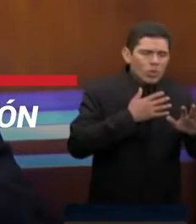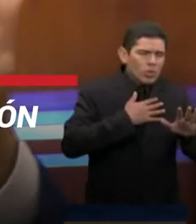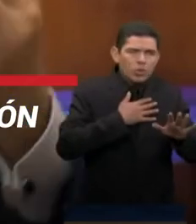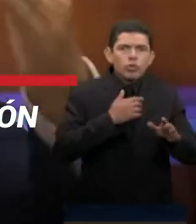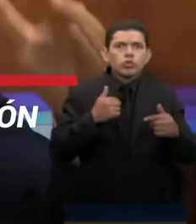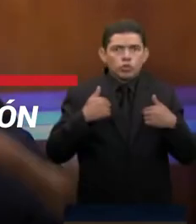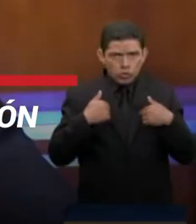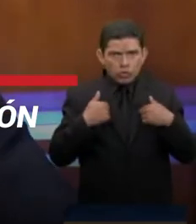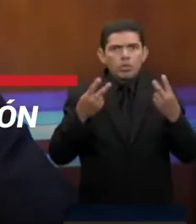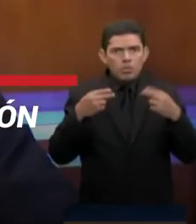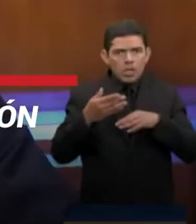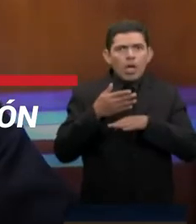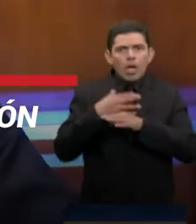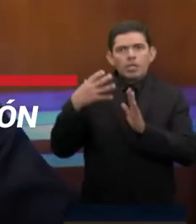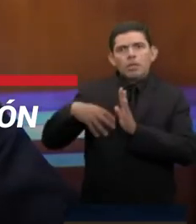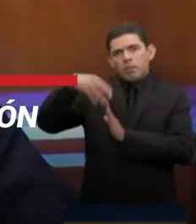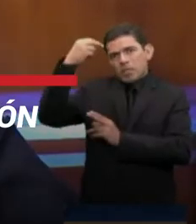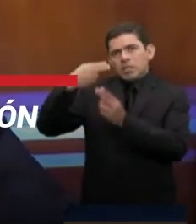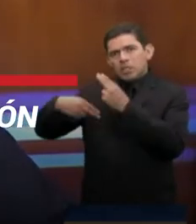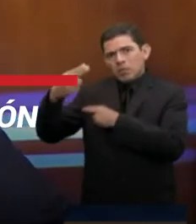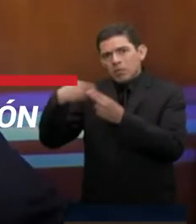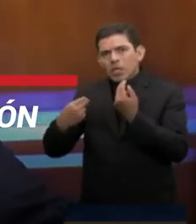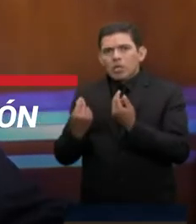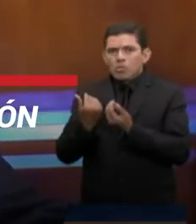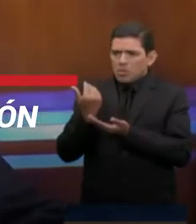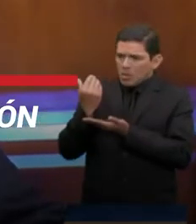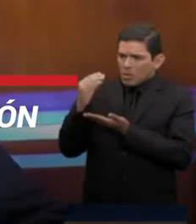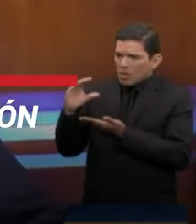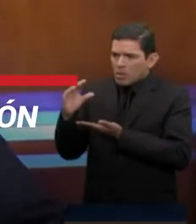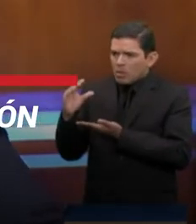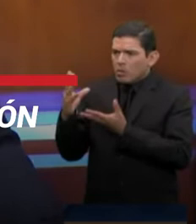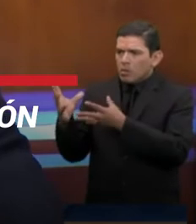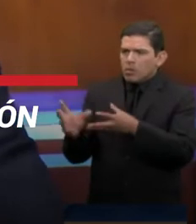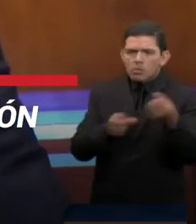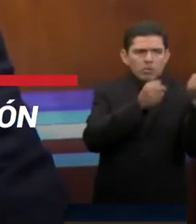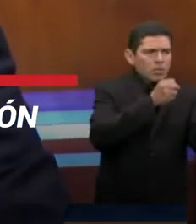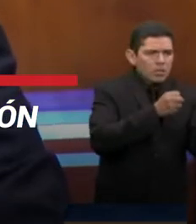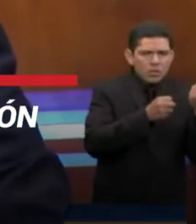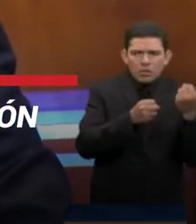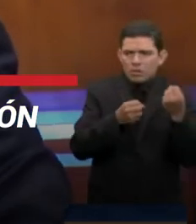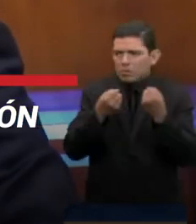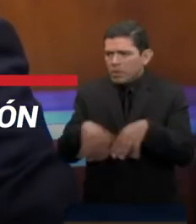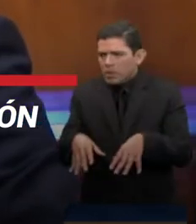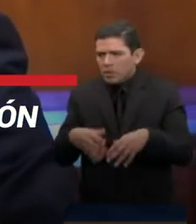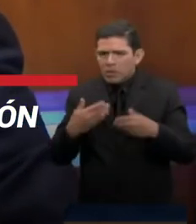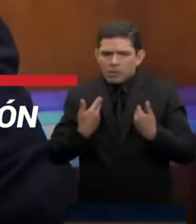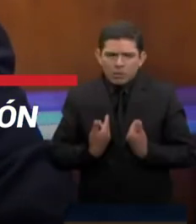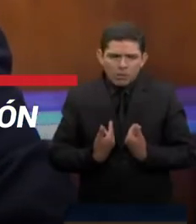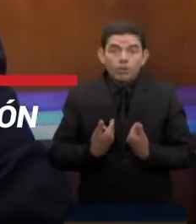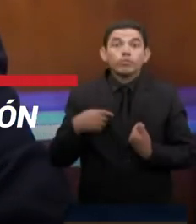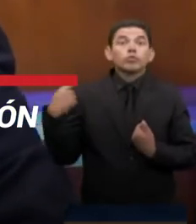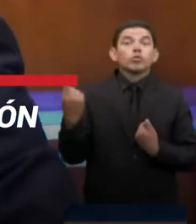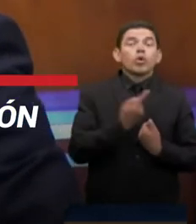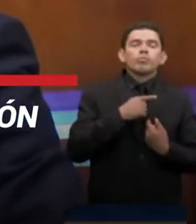sido emprendedor y sé muy bien cuánto esto puede impactar en el ánimo económico general.